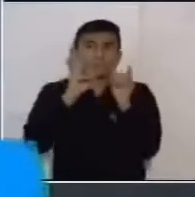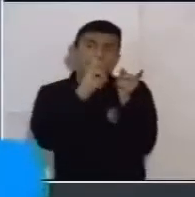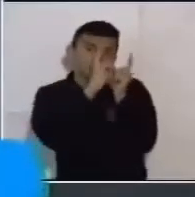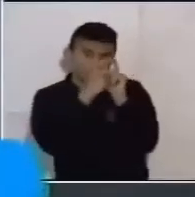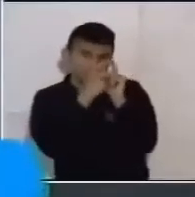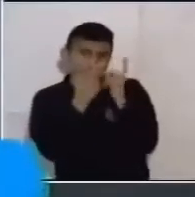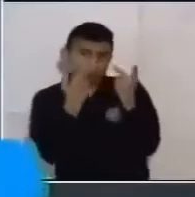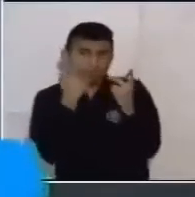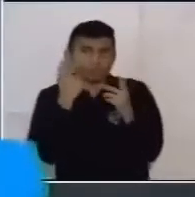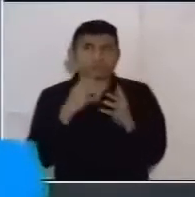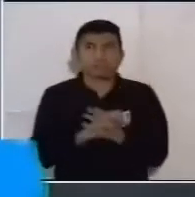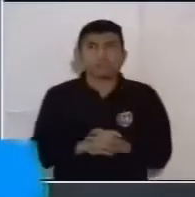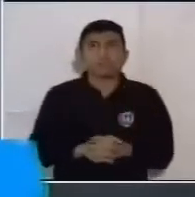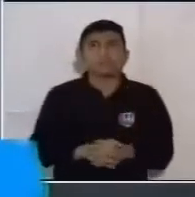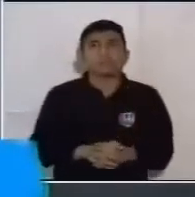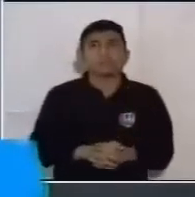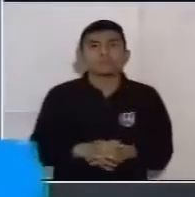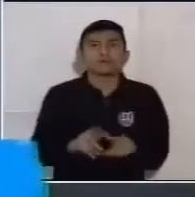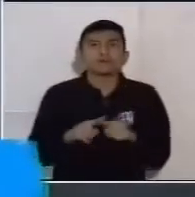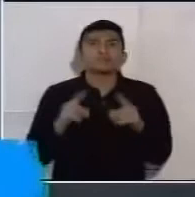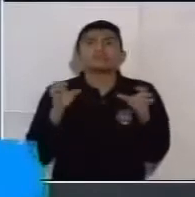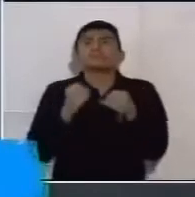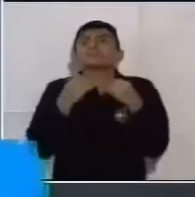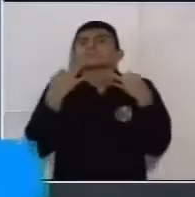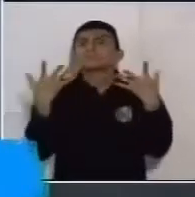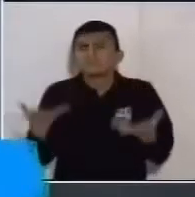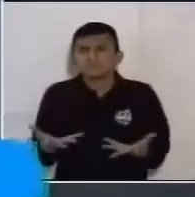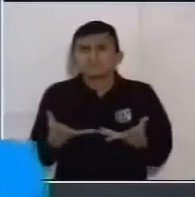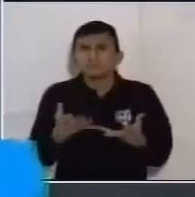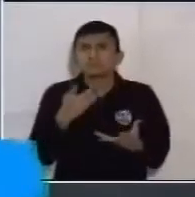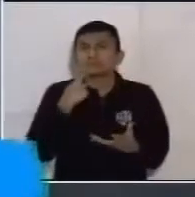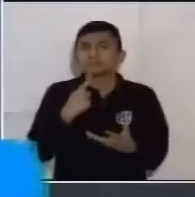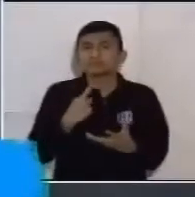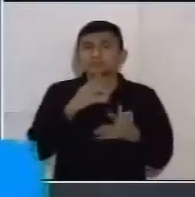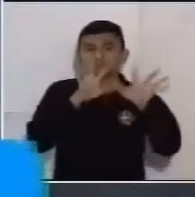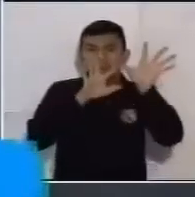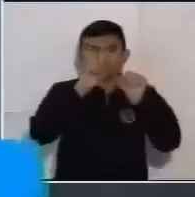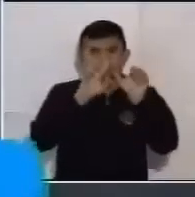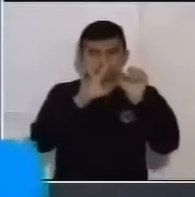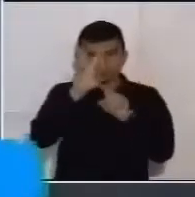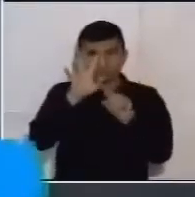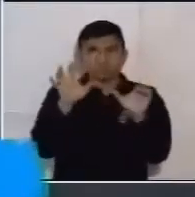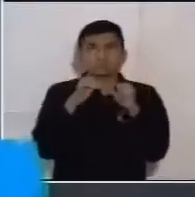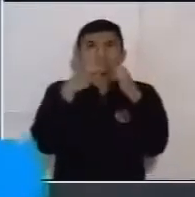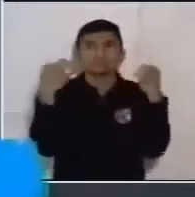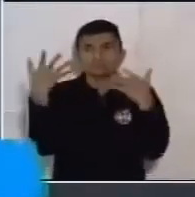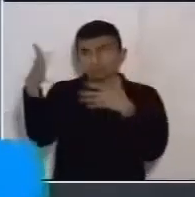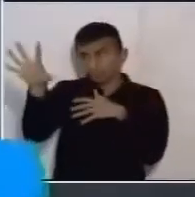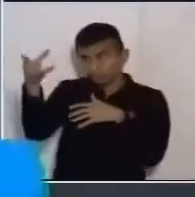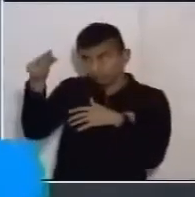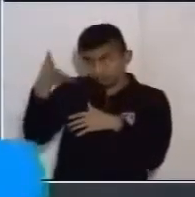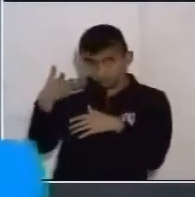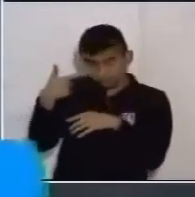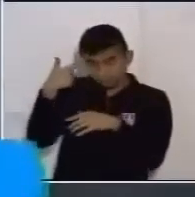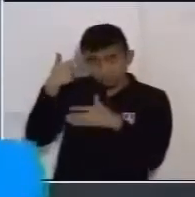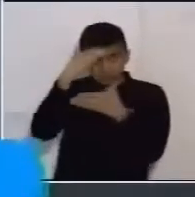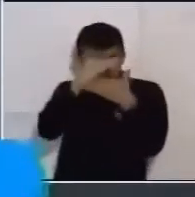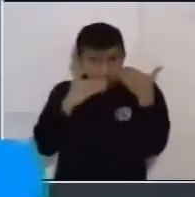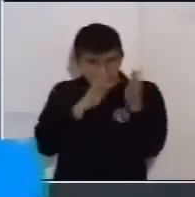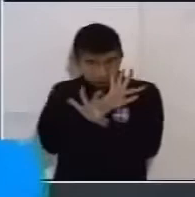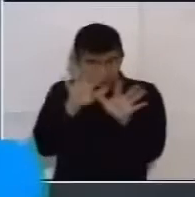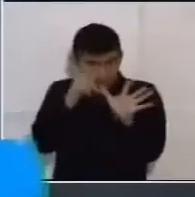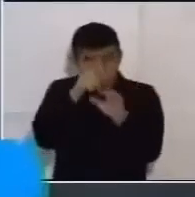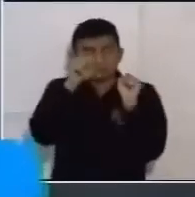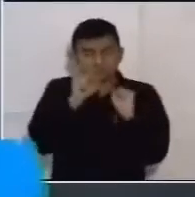es más pequeña que la otra, pero me dice en cuánto. Me dice más 12. Entonces sí me dan datos, solo que en forma